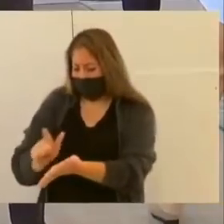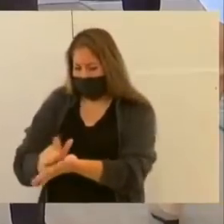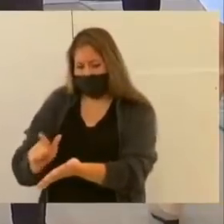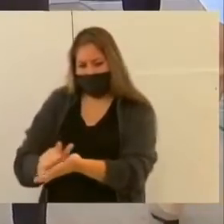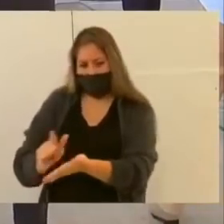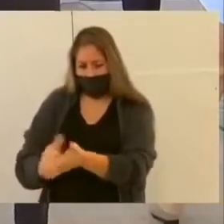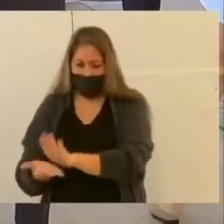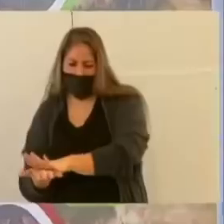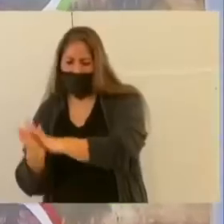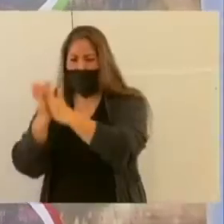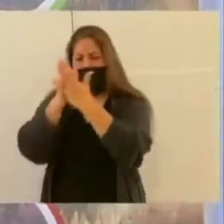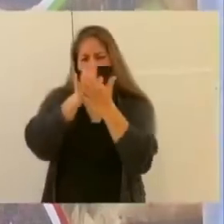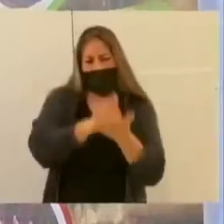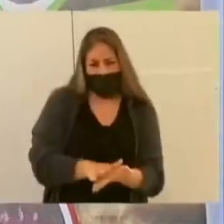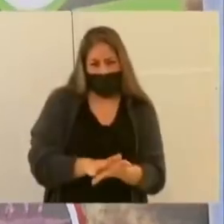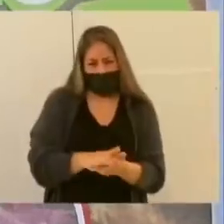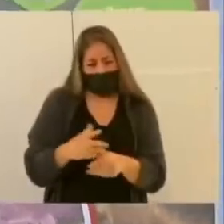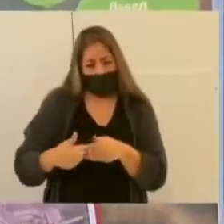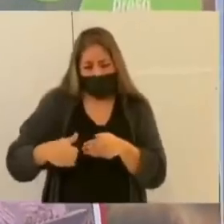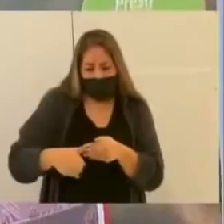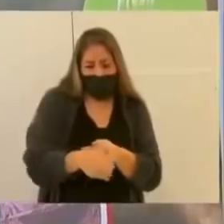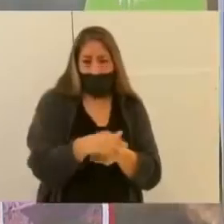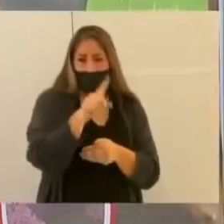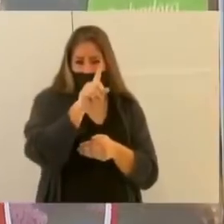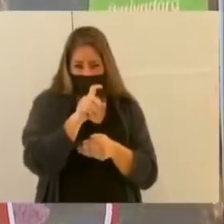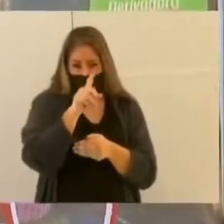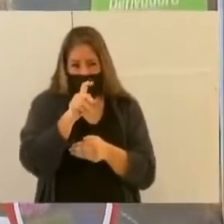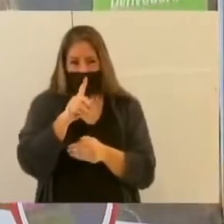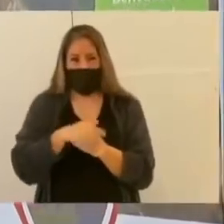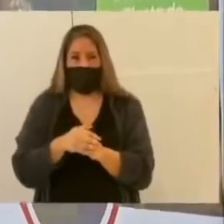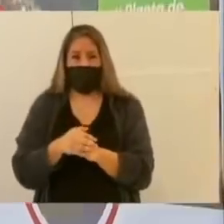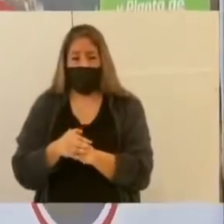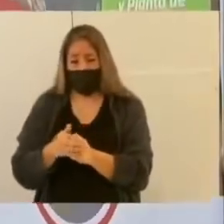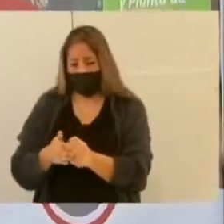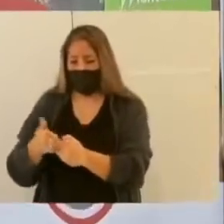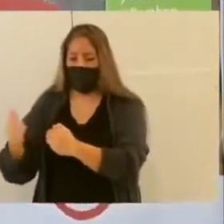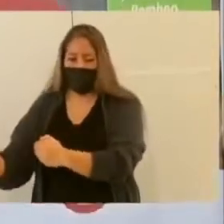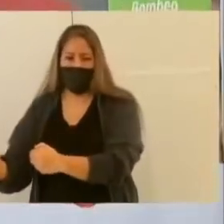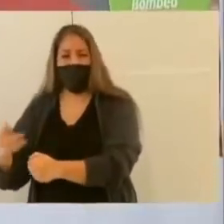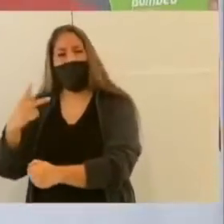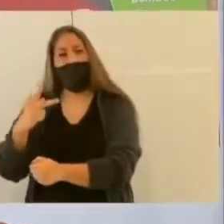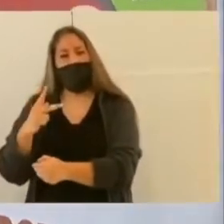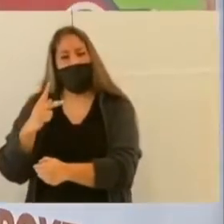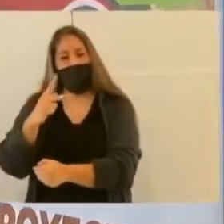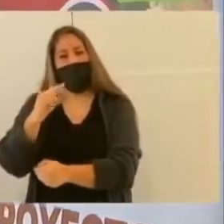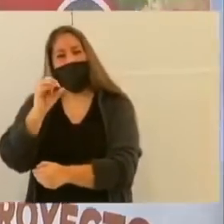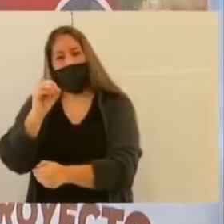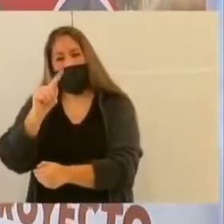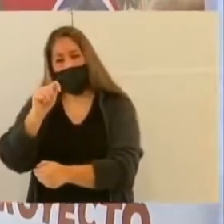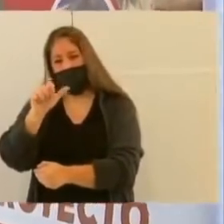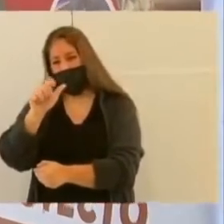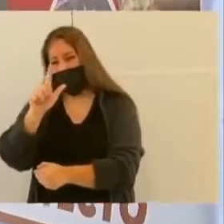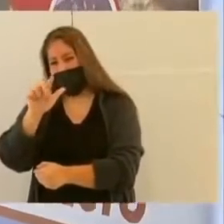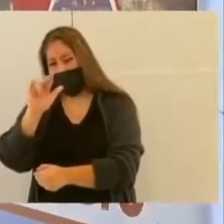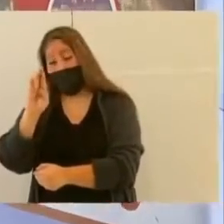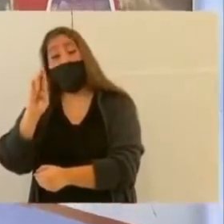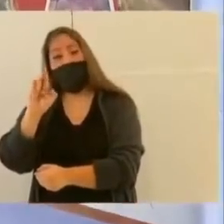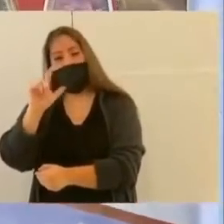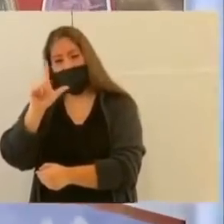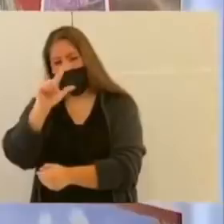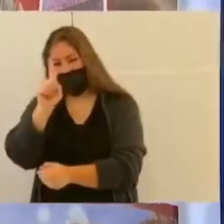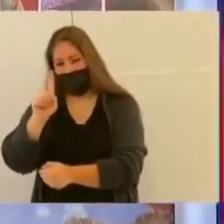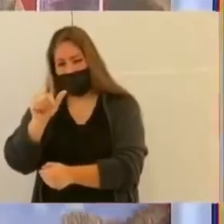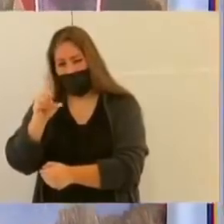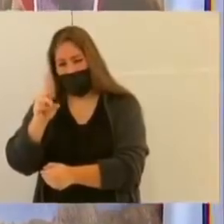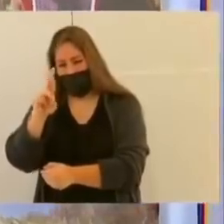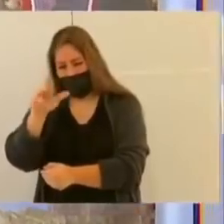decía, convencional, y se va de aquí de la potabilizadora a través de otra red, esta es la